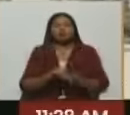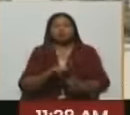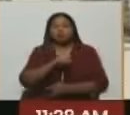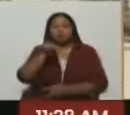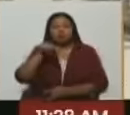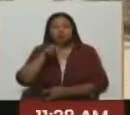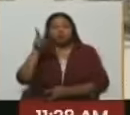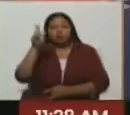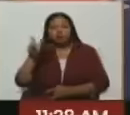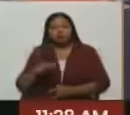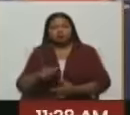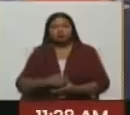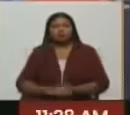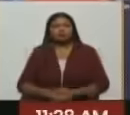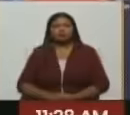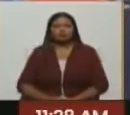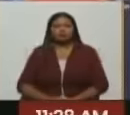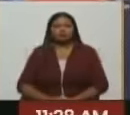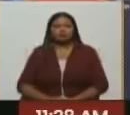ustedes los venezolanos,